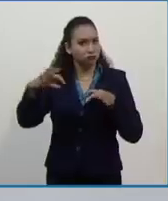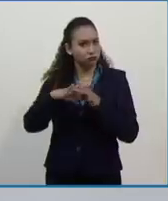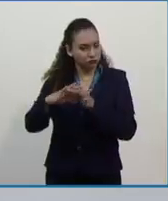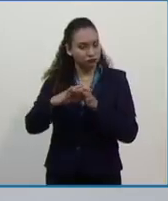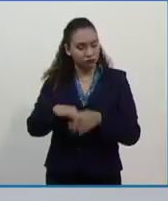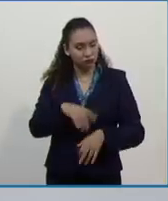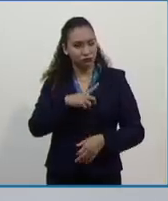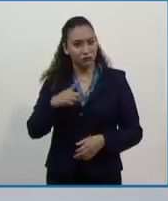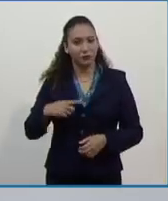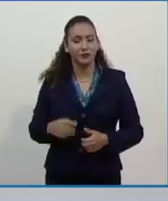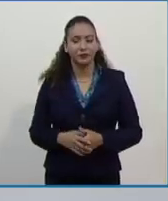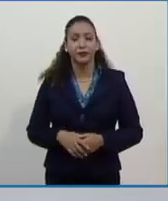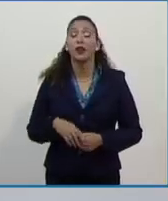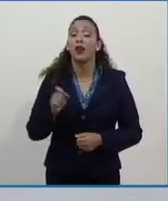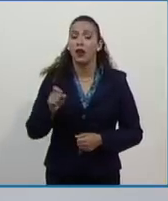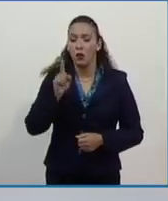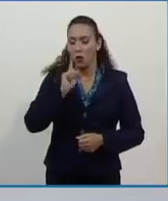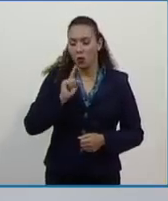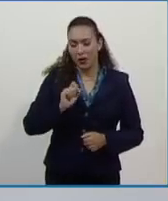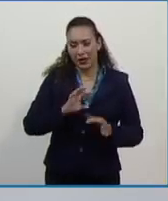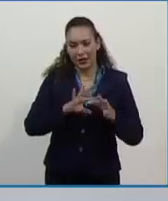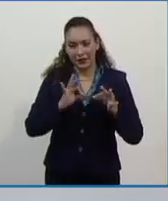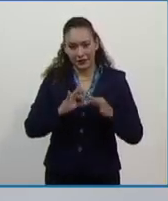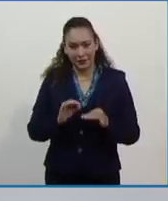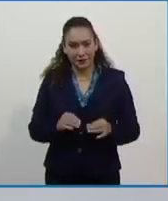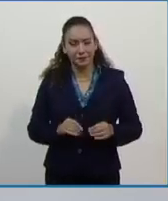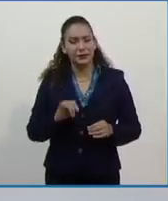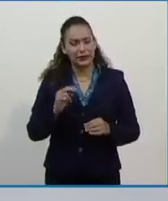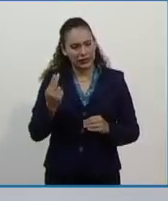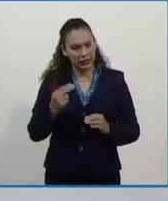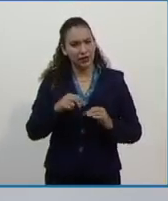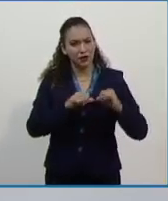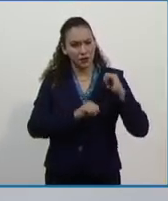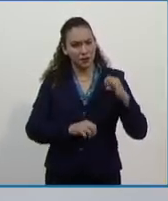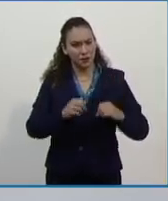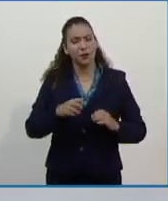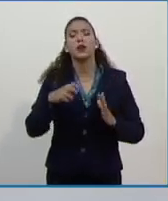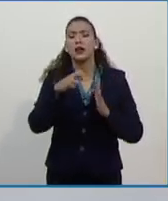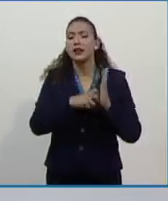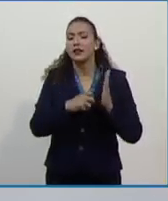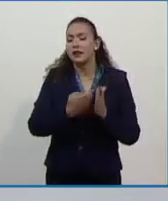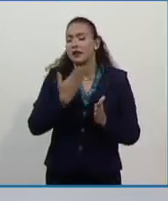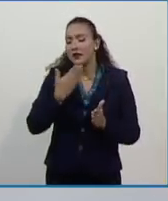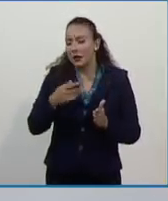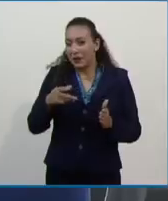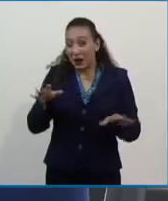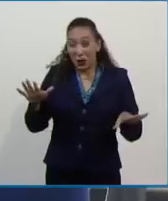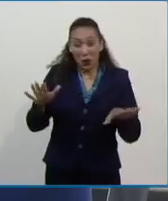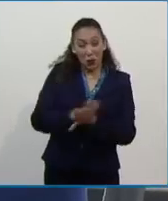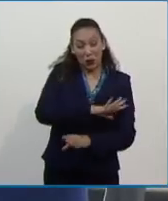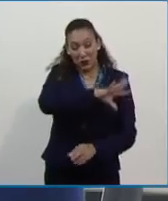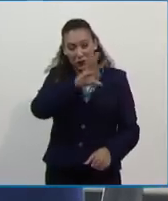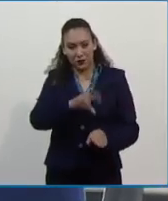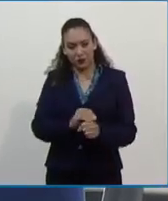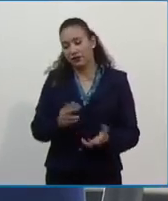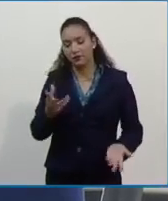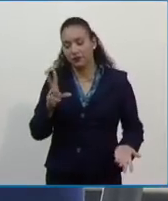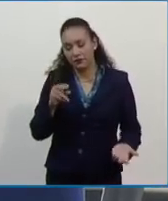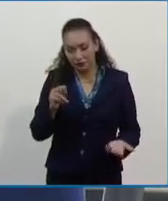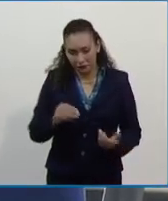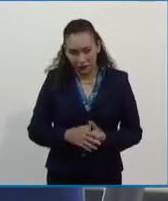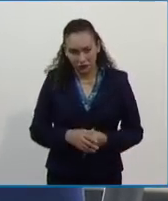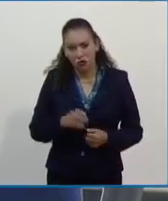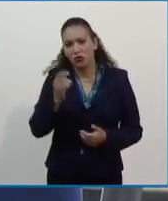quien resaltó que el Poder Judicial sí necesita una reforma, pero no un cambio de la magnitud que ha propuesto el titular